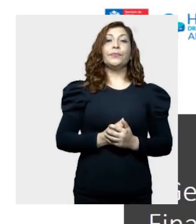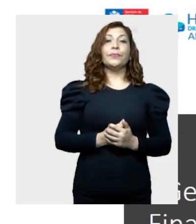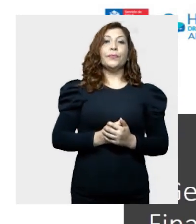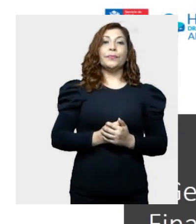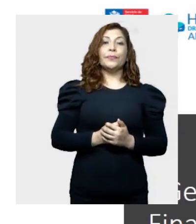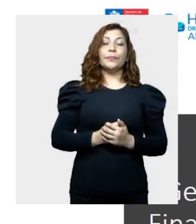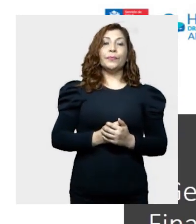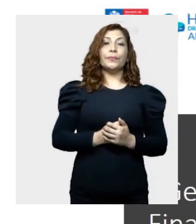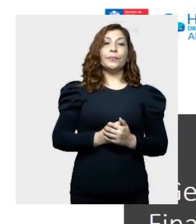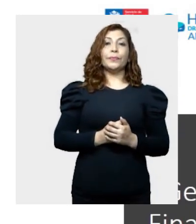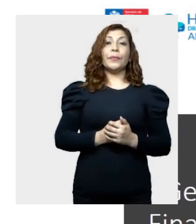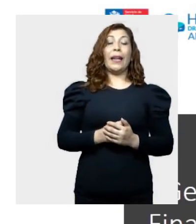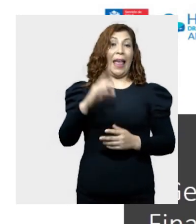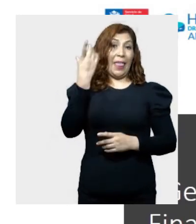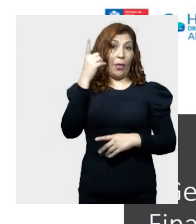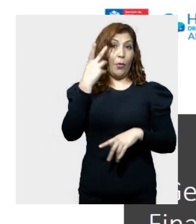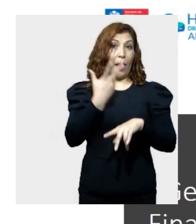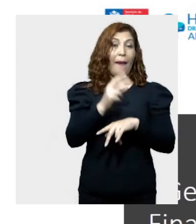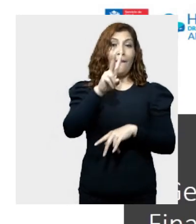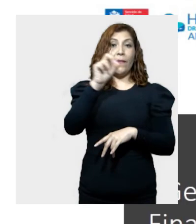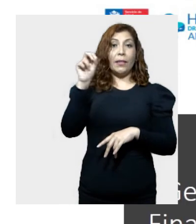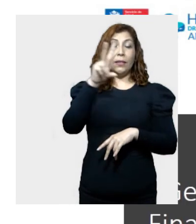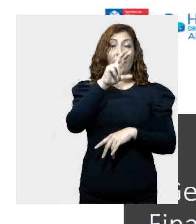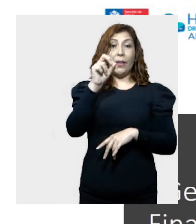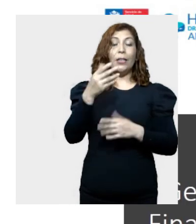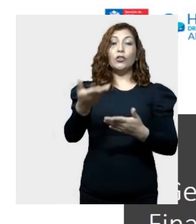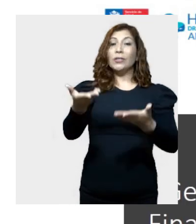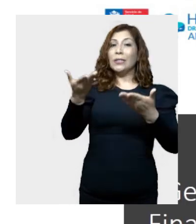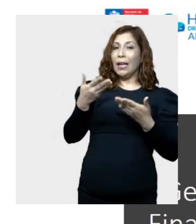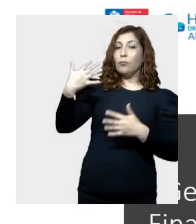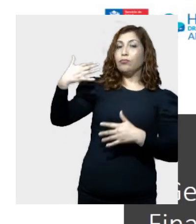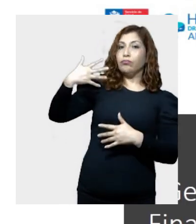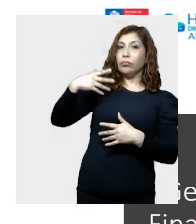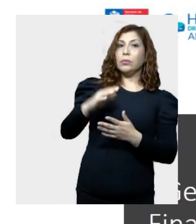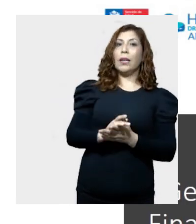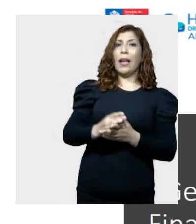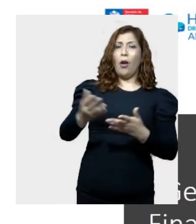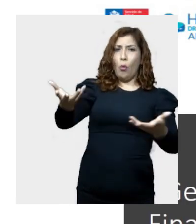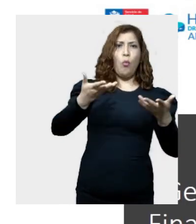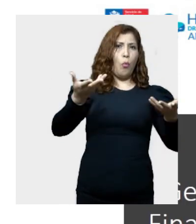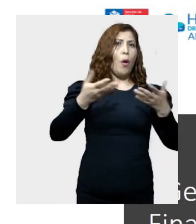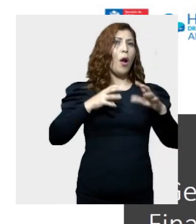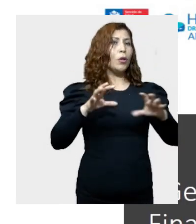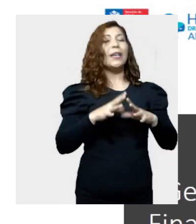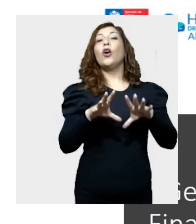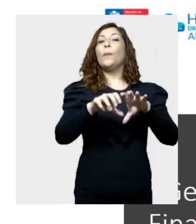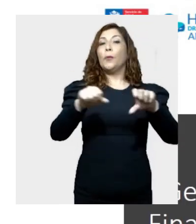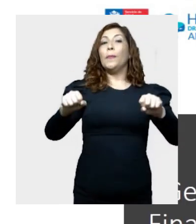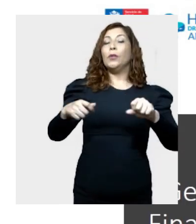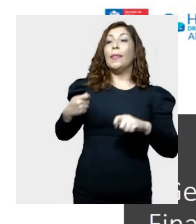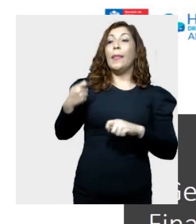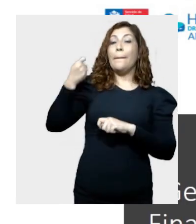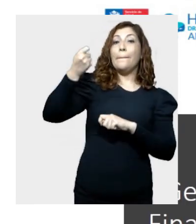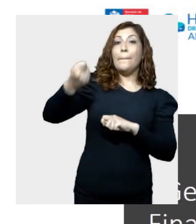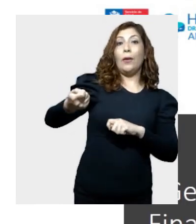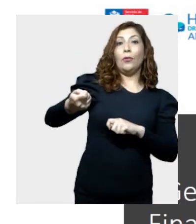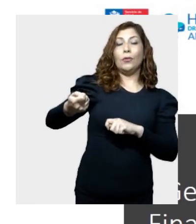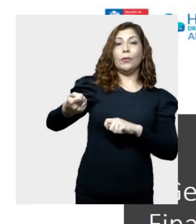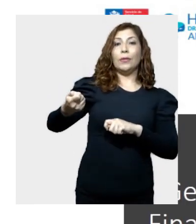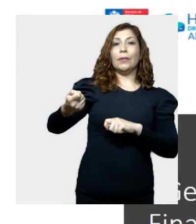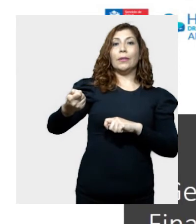la composición de la deuda, el 2020 nos entrega una importante cantidad de recursos con compromisos de pago que